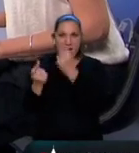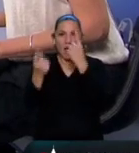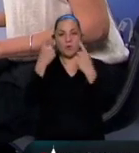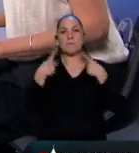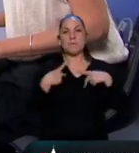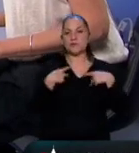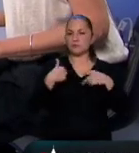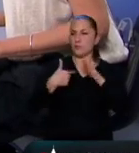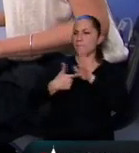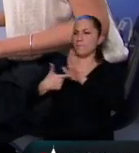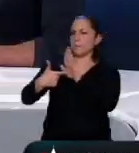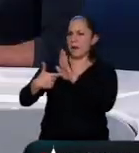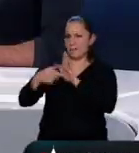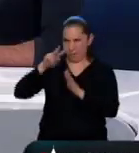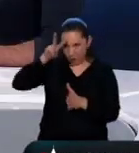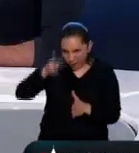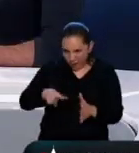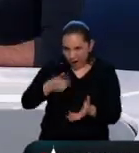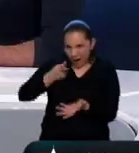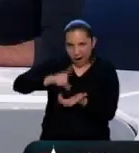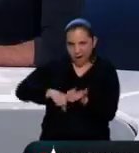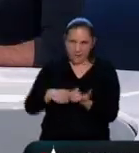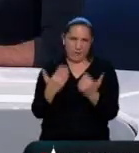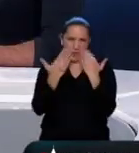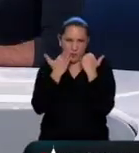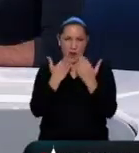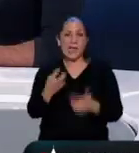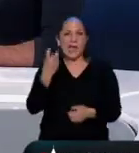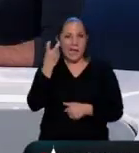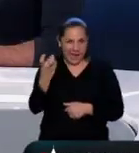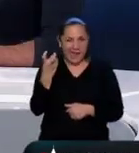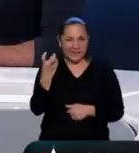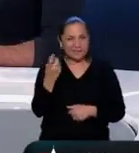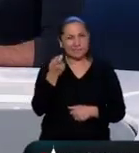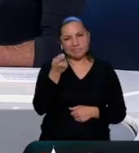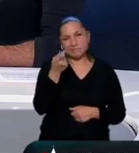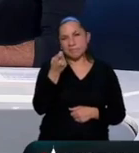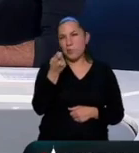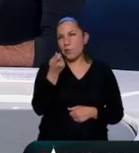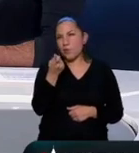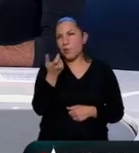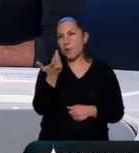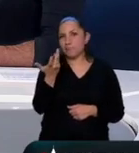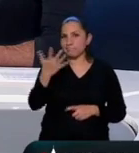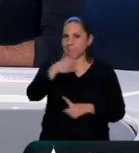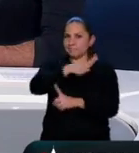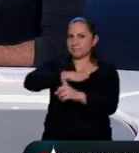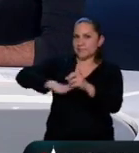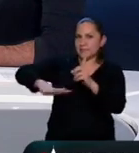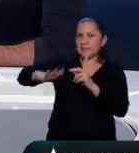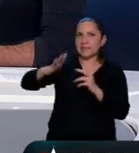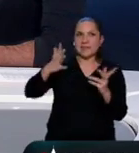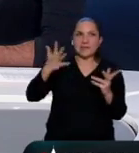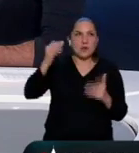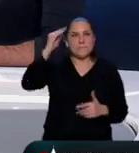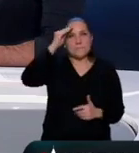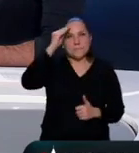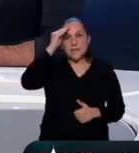son. Ese es un terreno medio arriesgado de análisis, el aspiracionismo